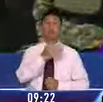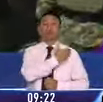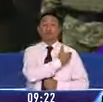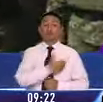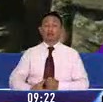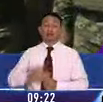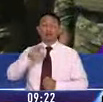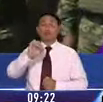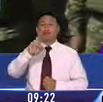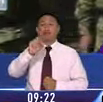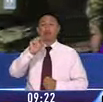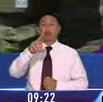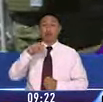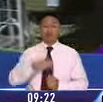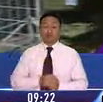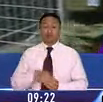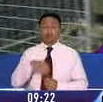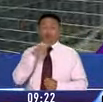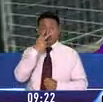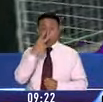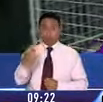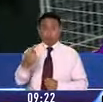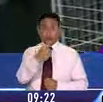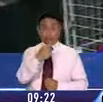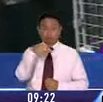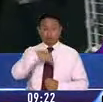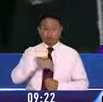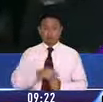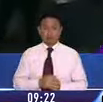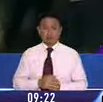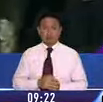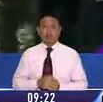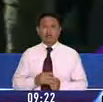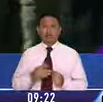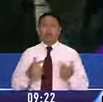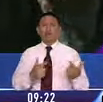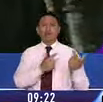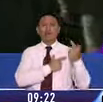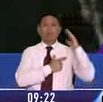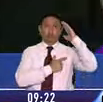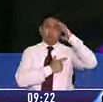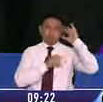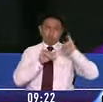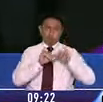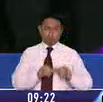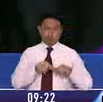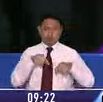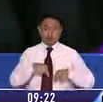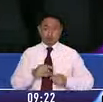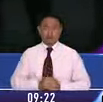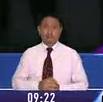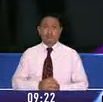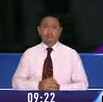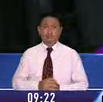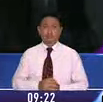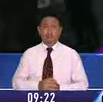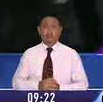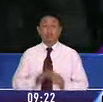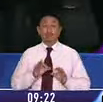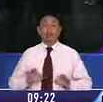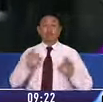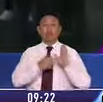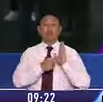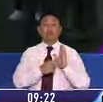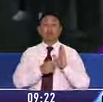Alfredo Borrero. Como vemos en las imágenes, pues también se encuentra resguardo policial a esta hora de la mañana. Cabe destacar que no